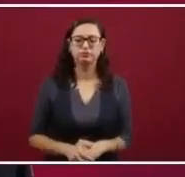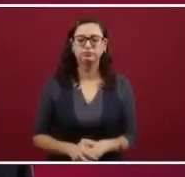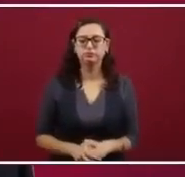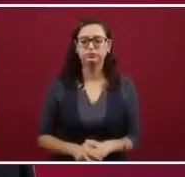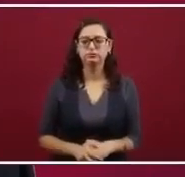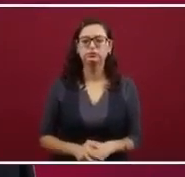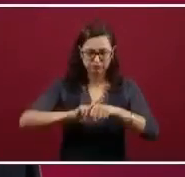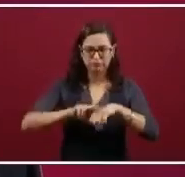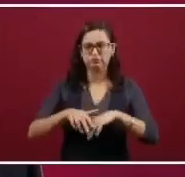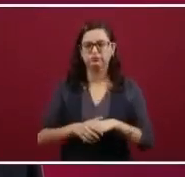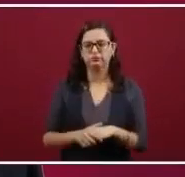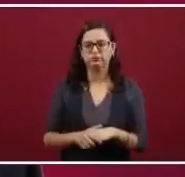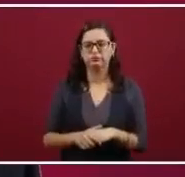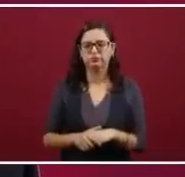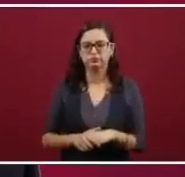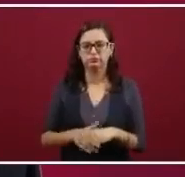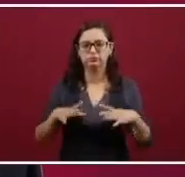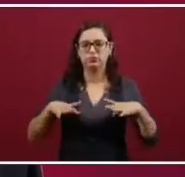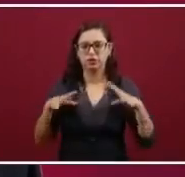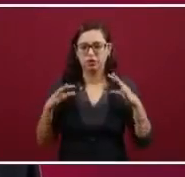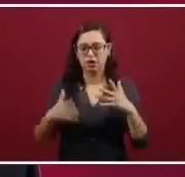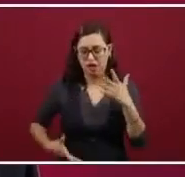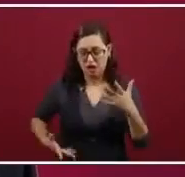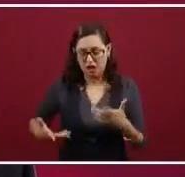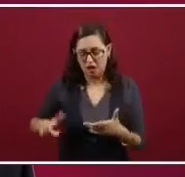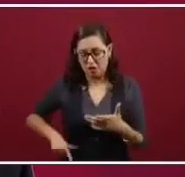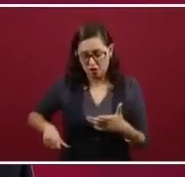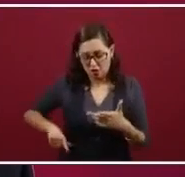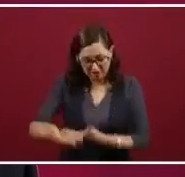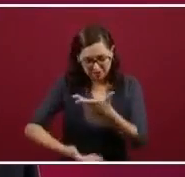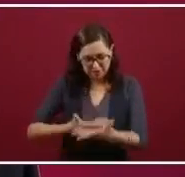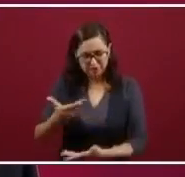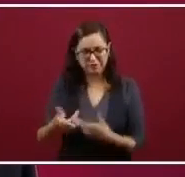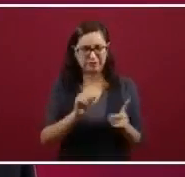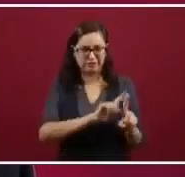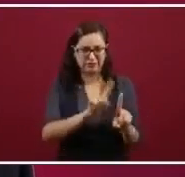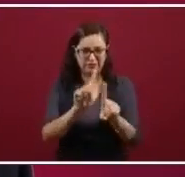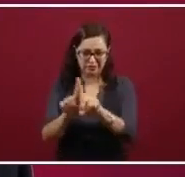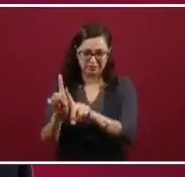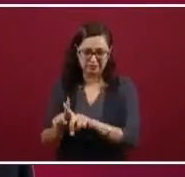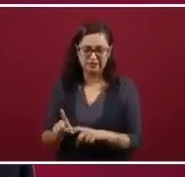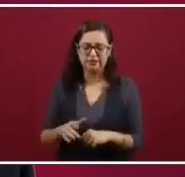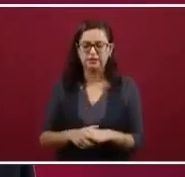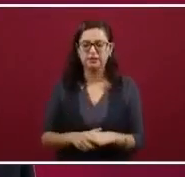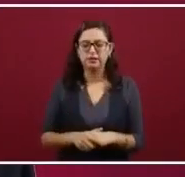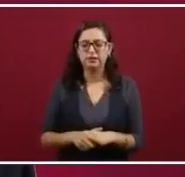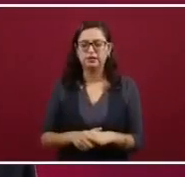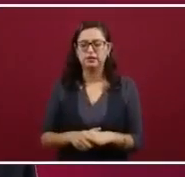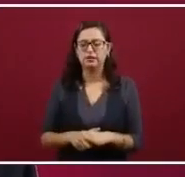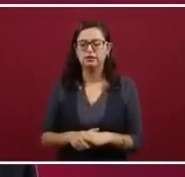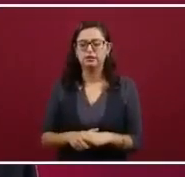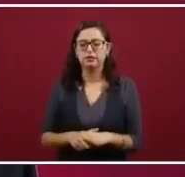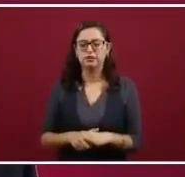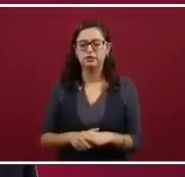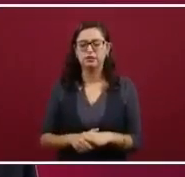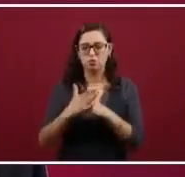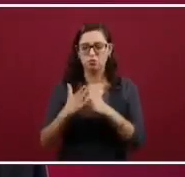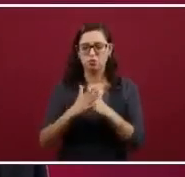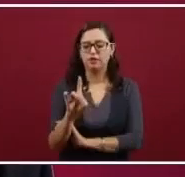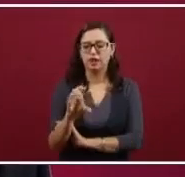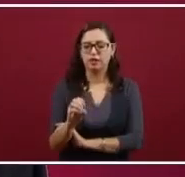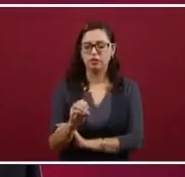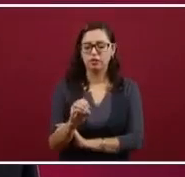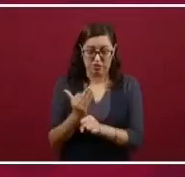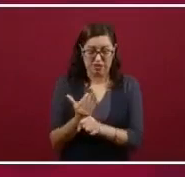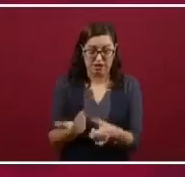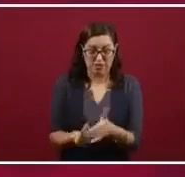con empresarios, con funcionarios públicos, servidores públicos. Voy a reunirme con Alfredo Harp, por